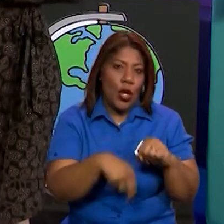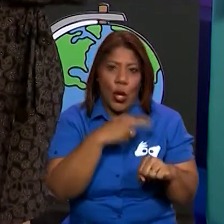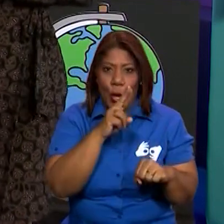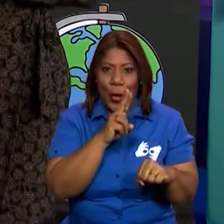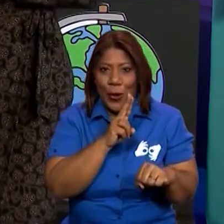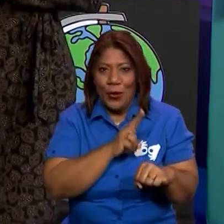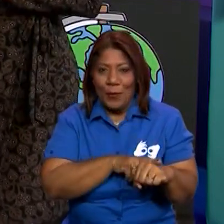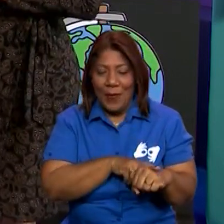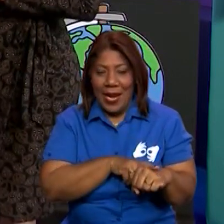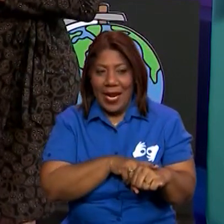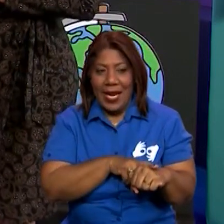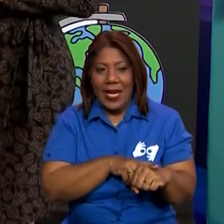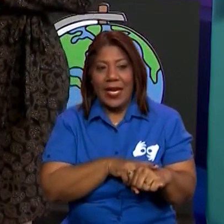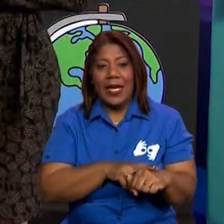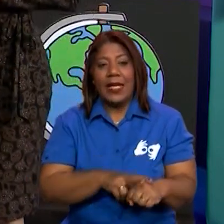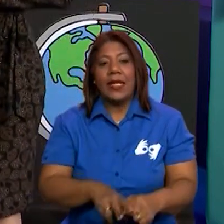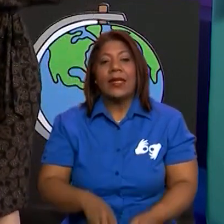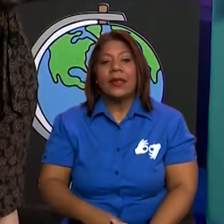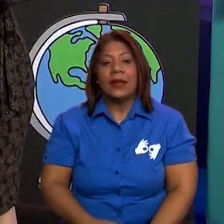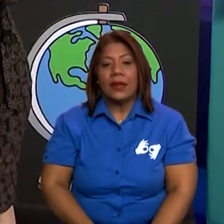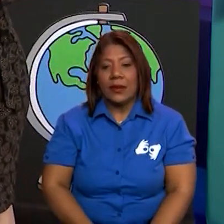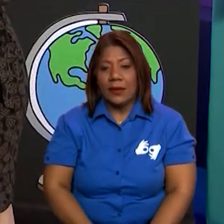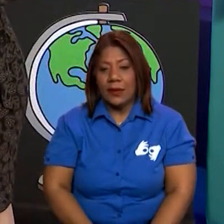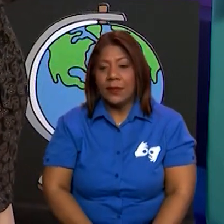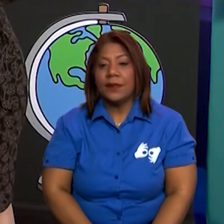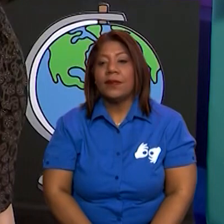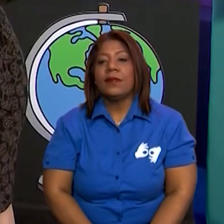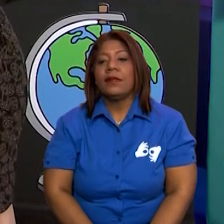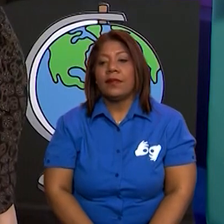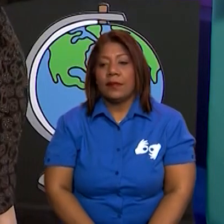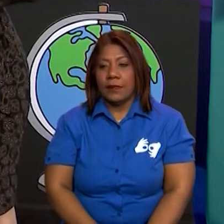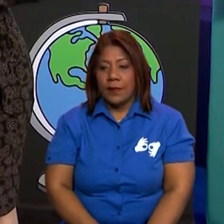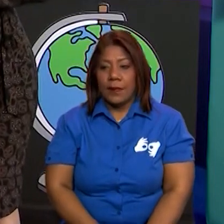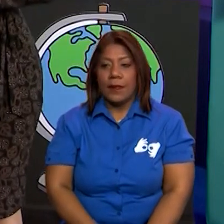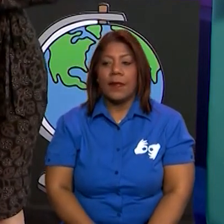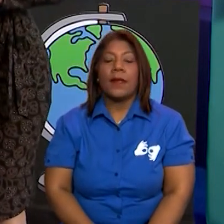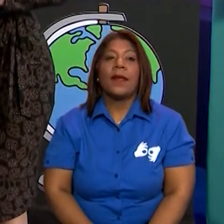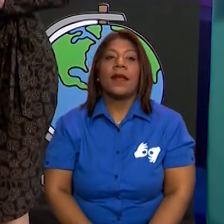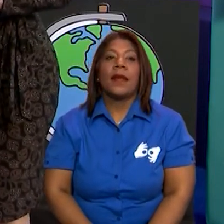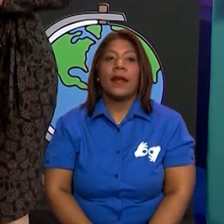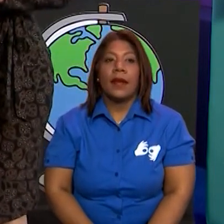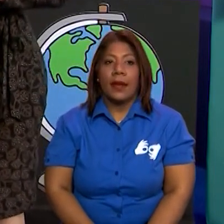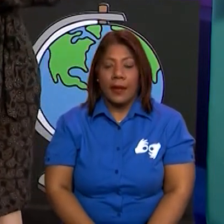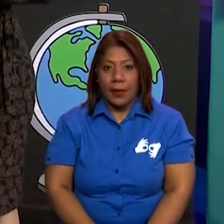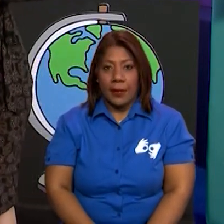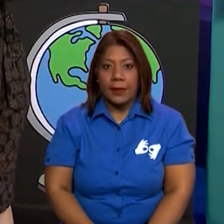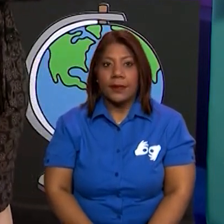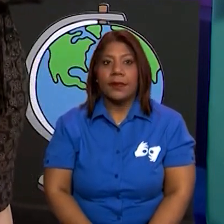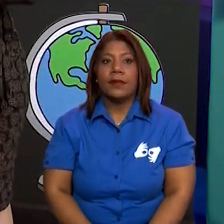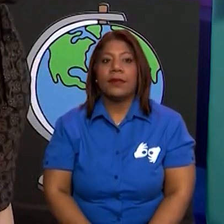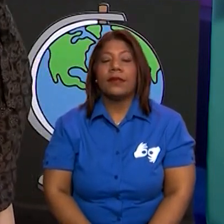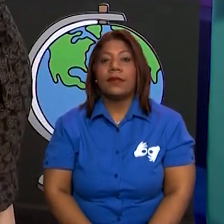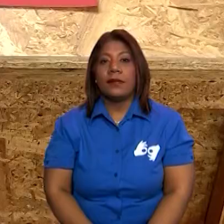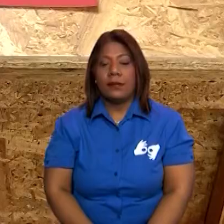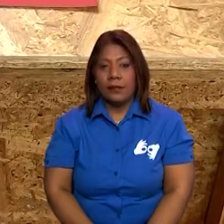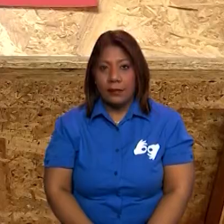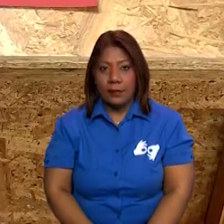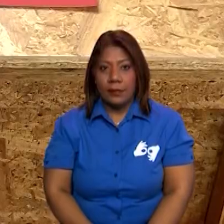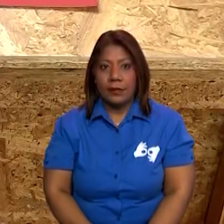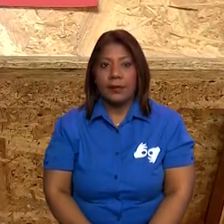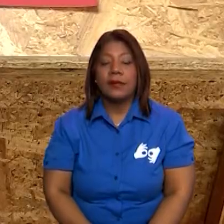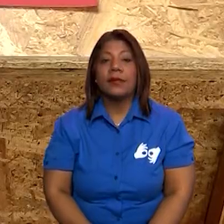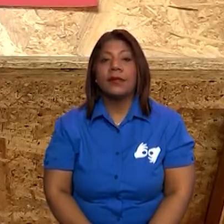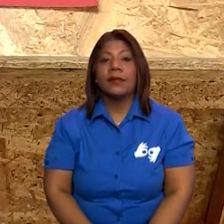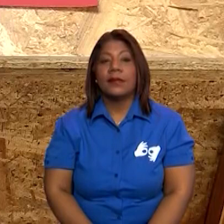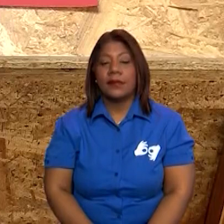comunes. Comunes, ¿verdad? Bien, vamos a convertirlos en sustantivo propio. Maestra Tamara va a escribir